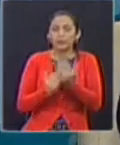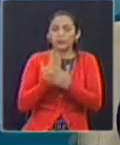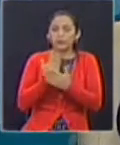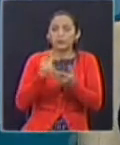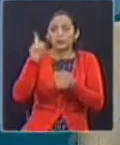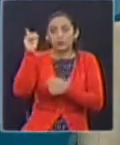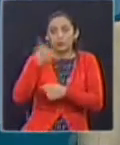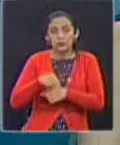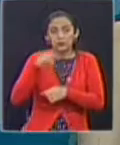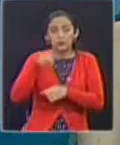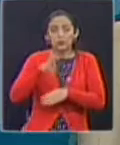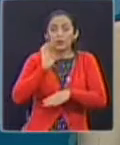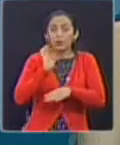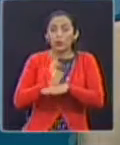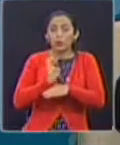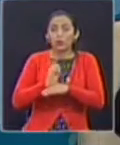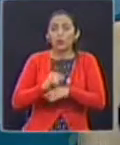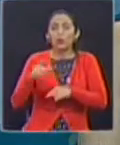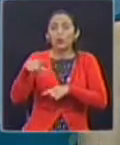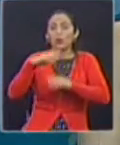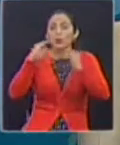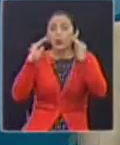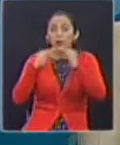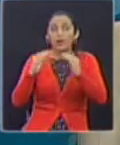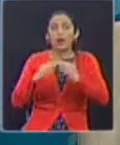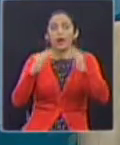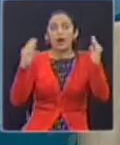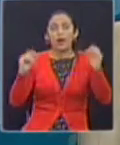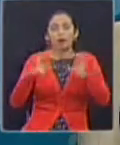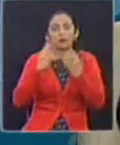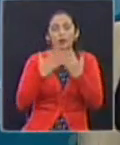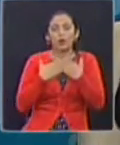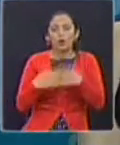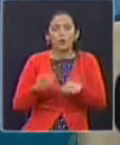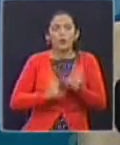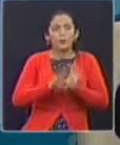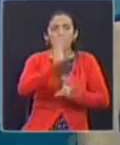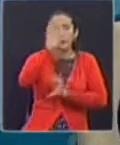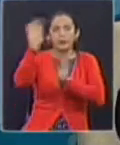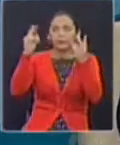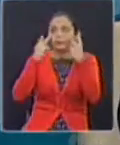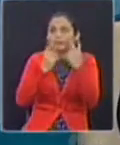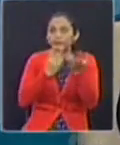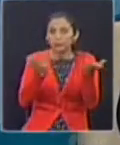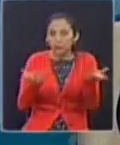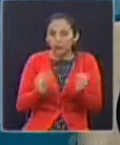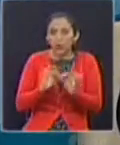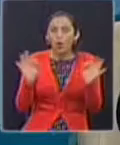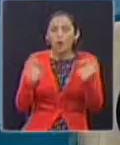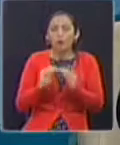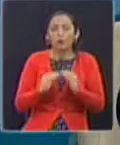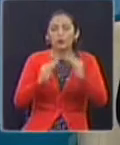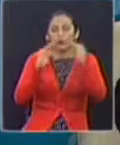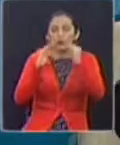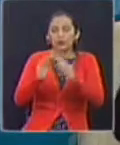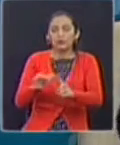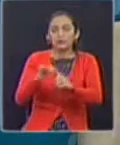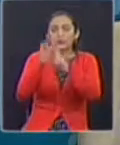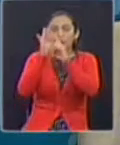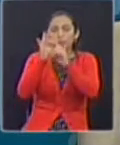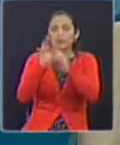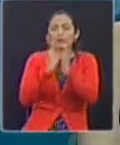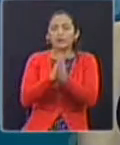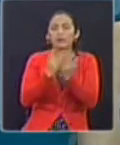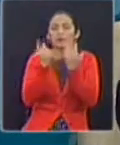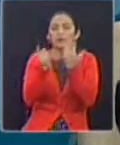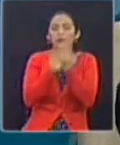nacional, es el único país que no tiene. Para decirle de otra manera, en la Biblioteca Nacional